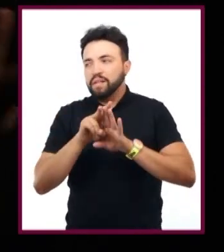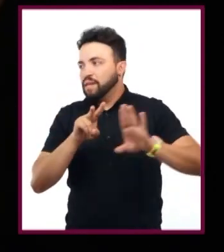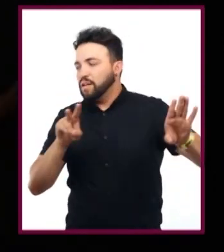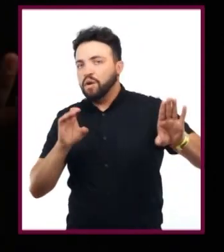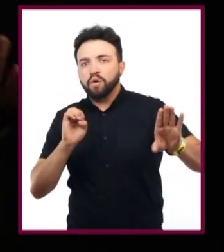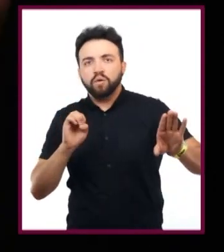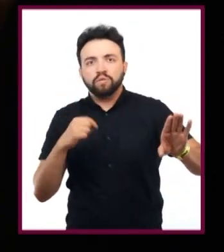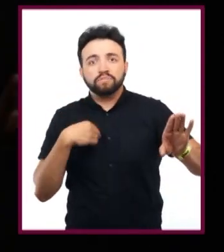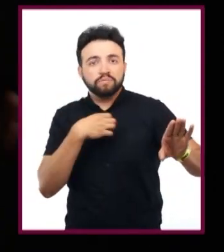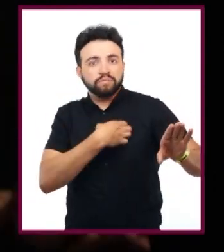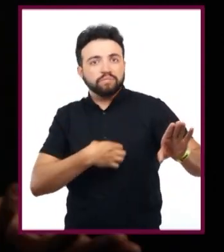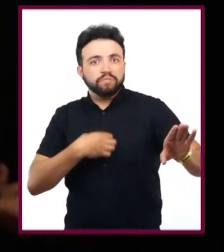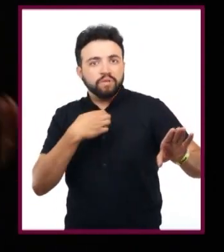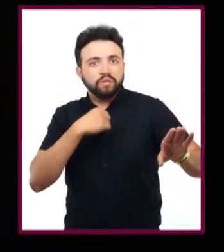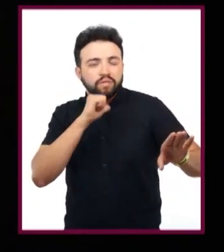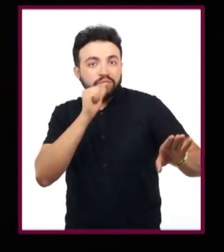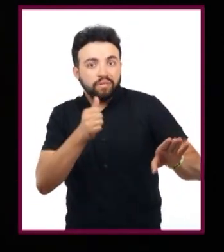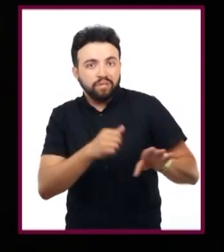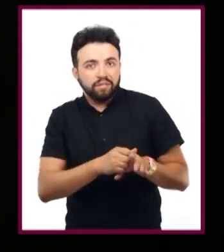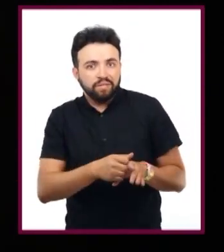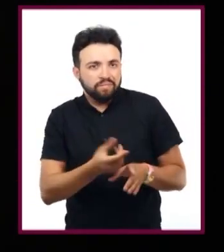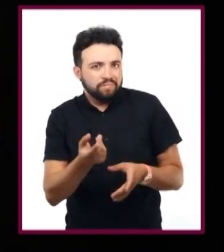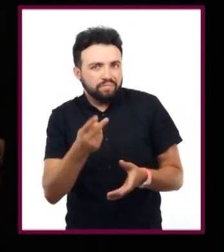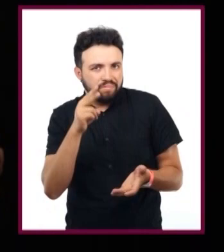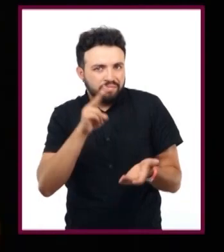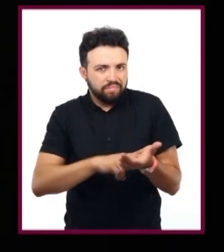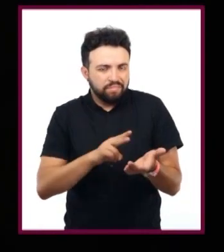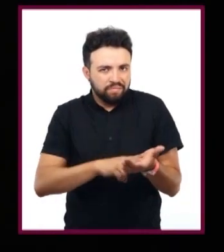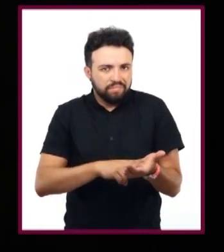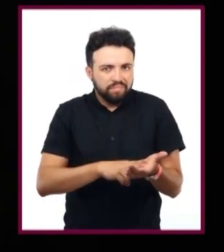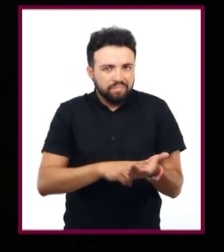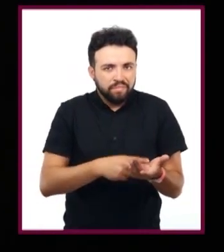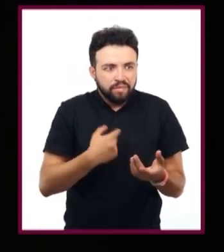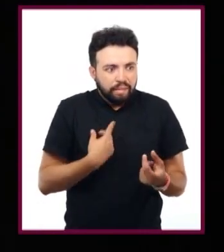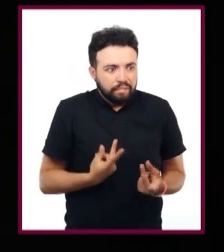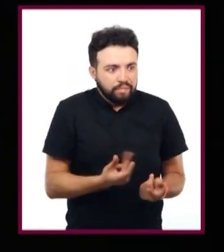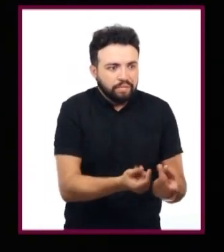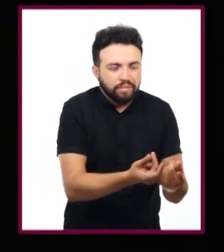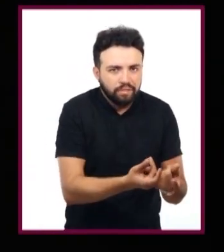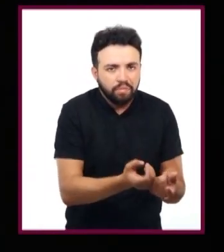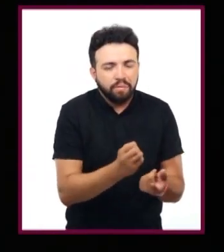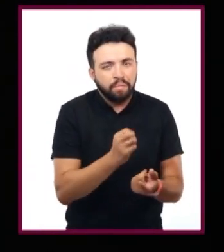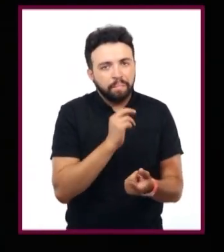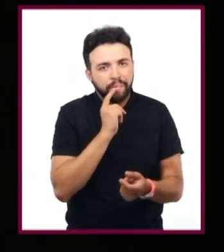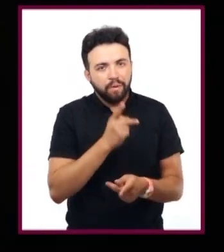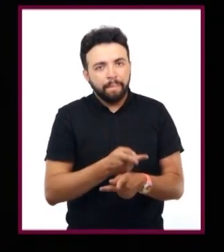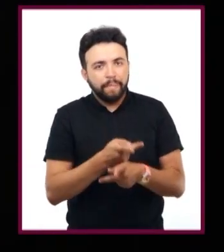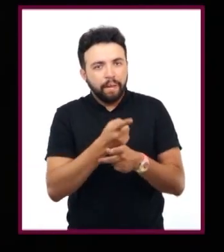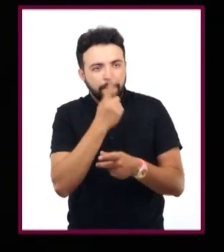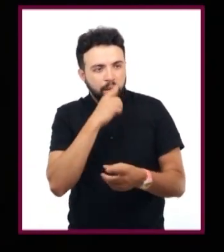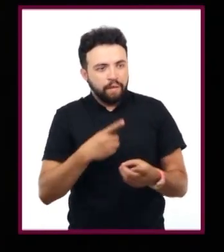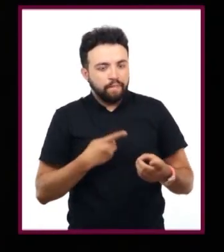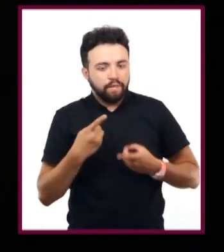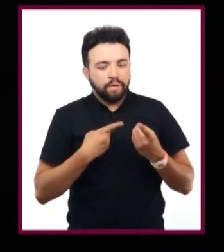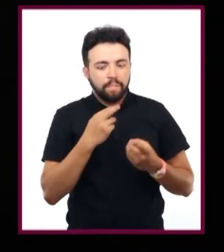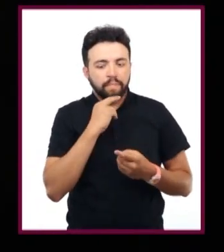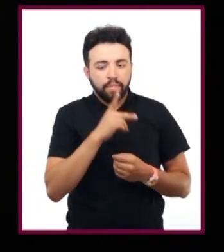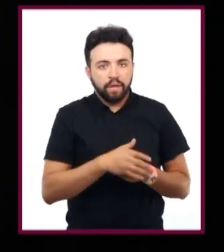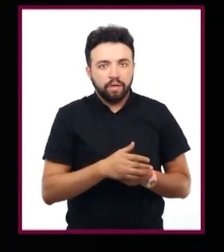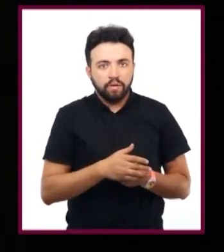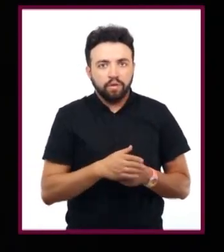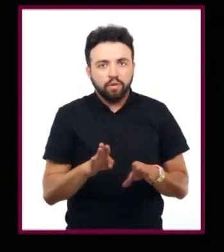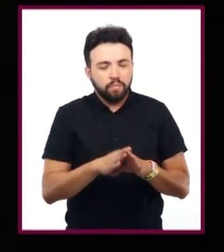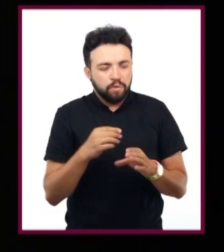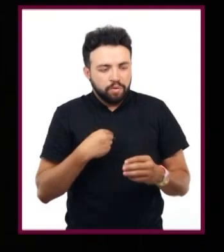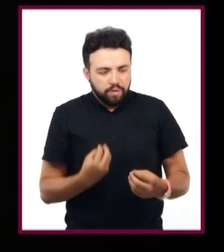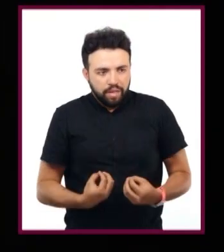cosas que en realidad solo nos distraen y no nos dan una verdadera satisfacción? ¿Vale la pena ir tan rápido? Creo que estoy aprendiendo a ser otra